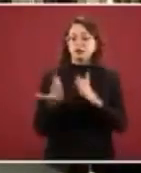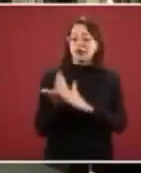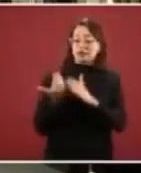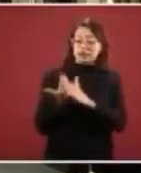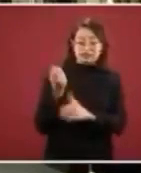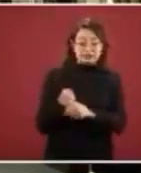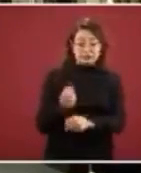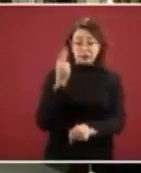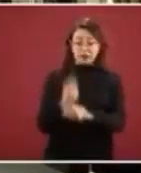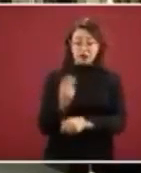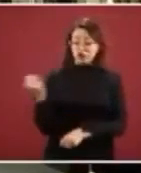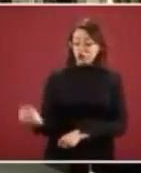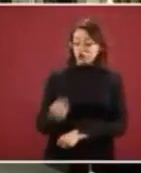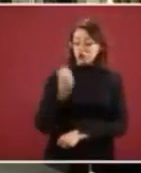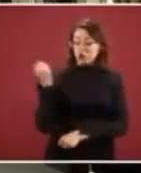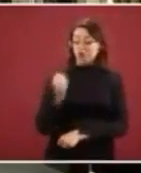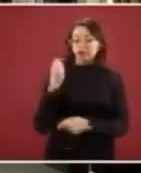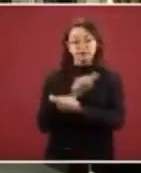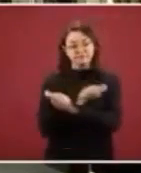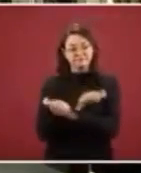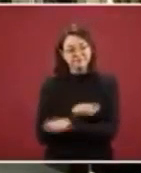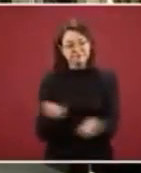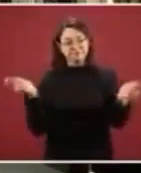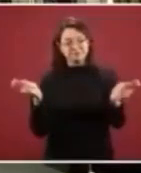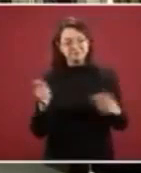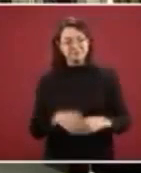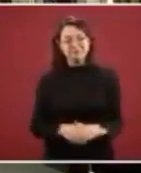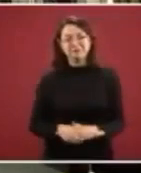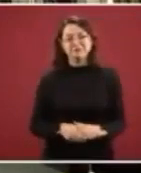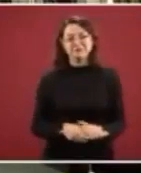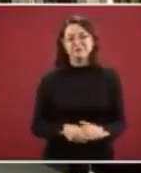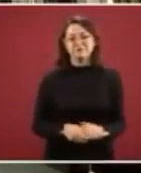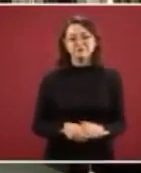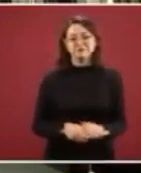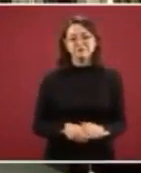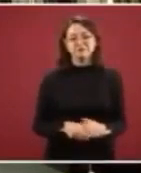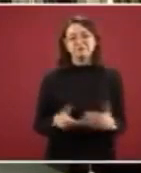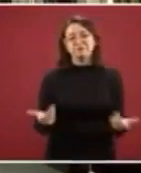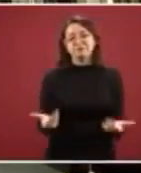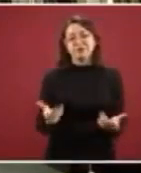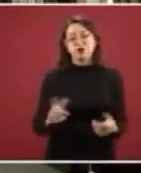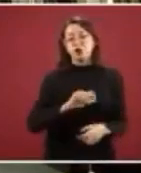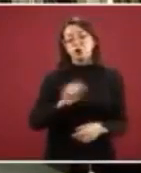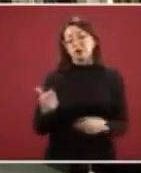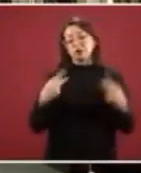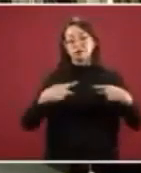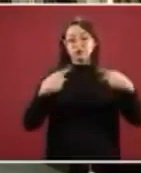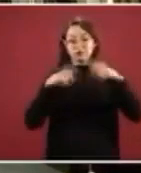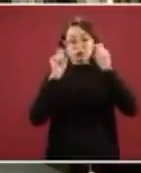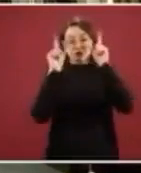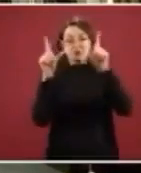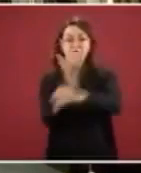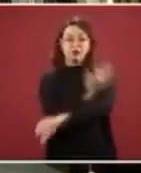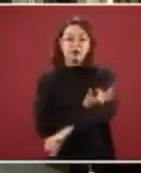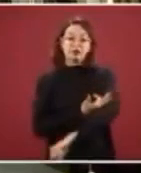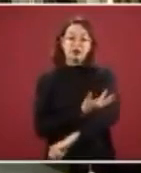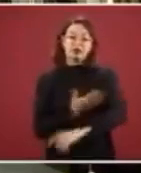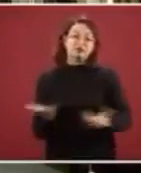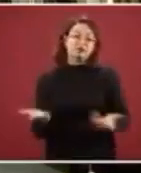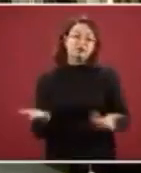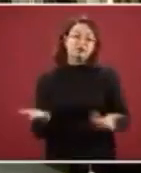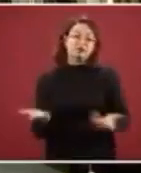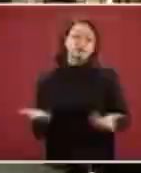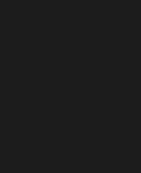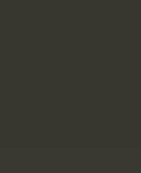de suerte. Y el que se levanta tarde ya no alcanza boleto.